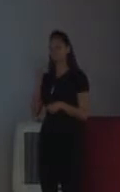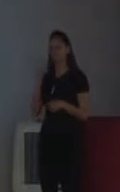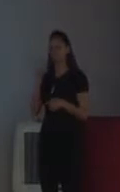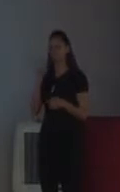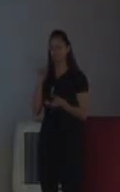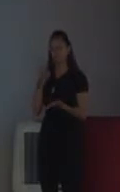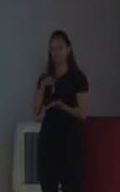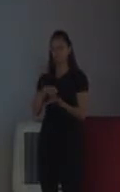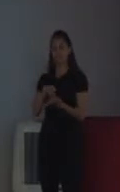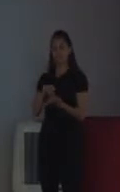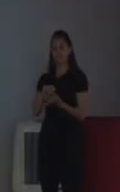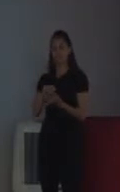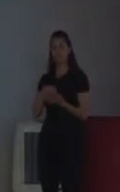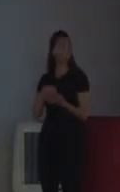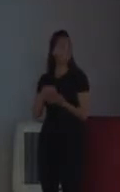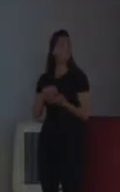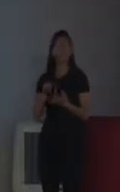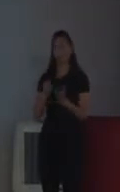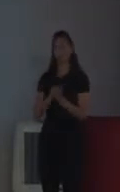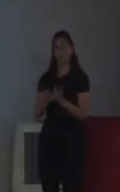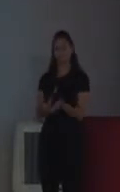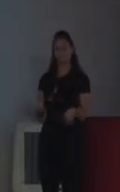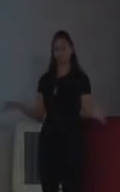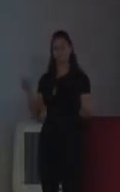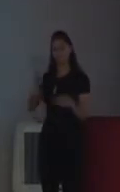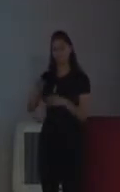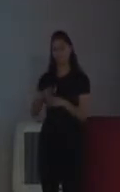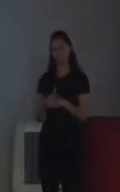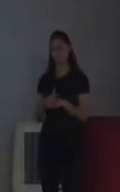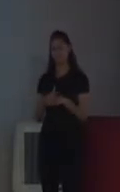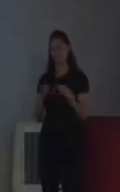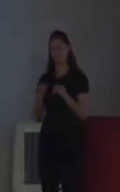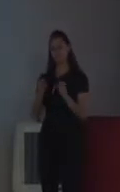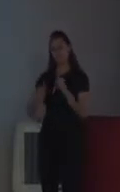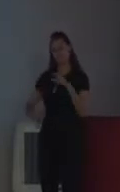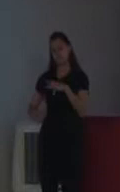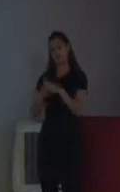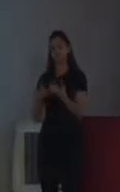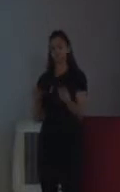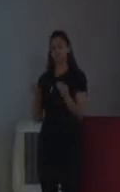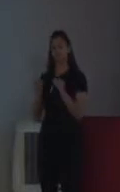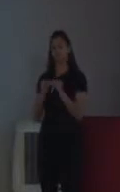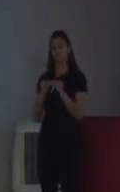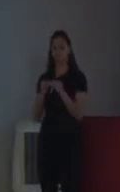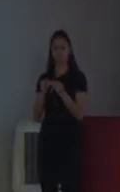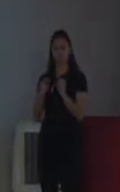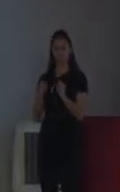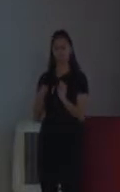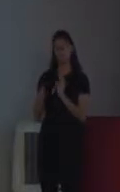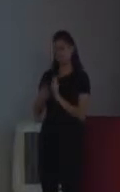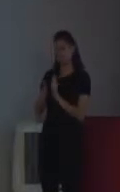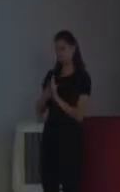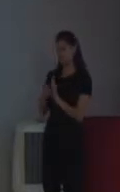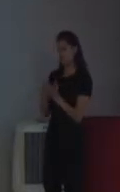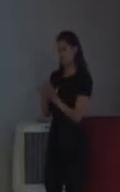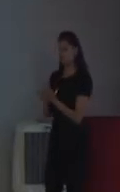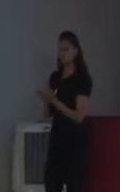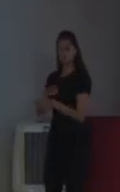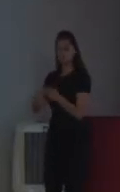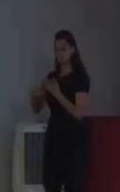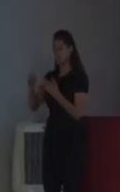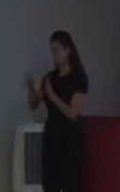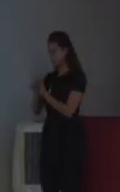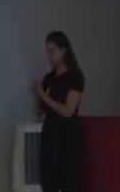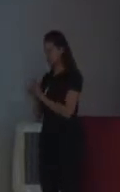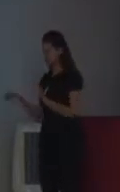buenos recursos para que se pueda generar y se pueda dar todas las garantías necesarias que requiere